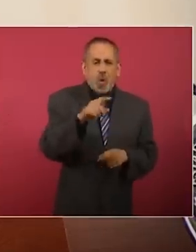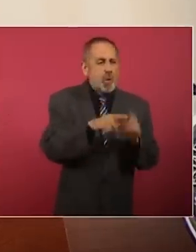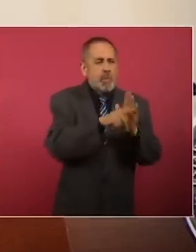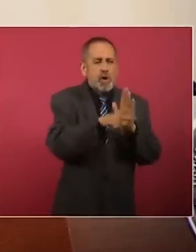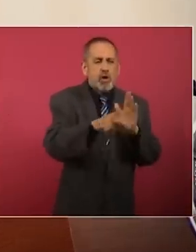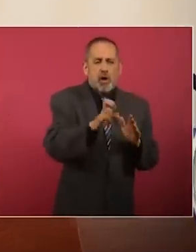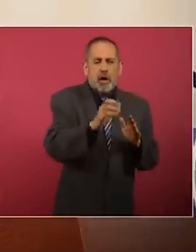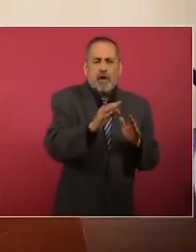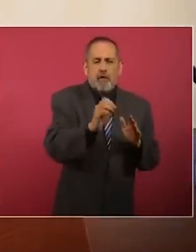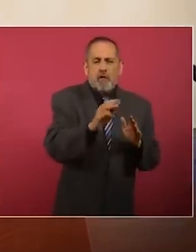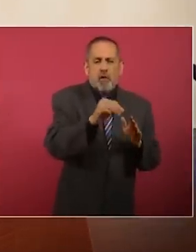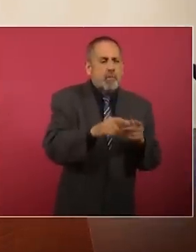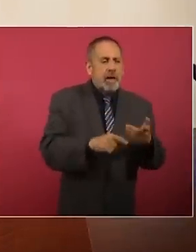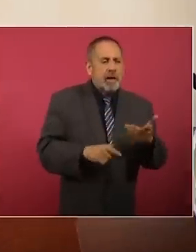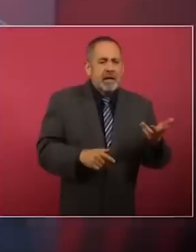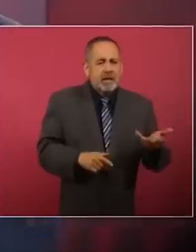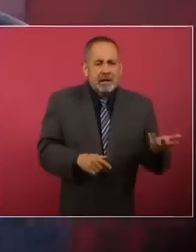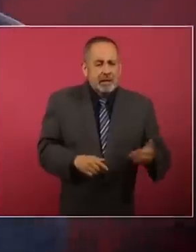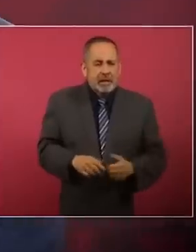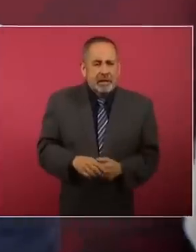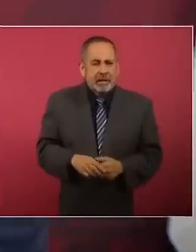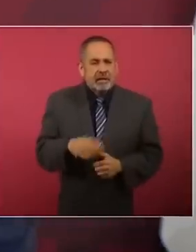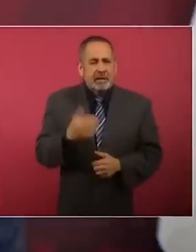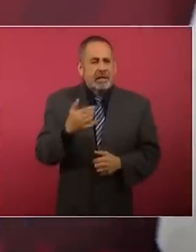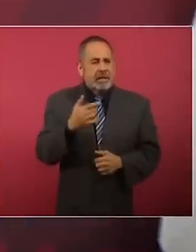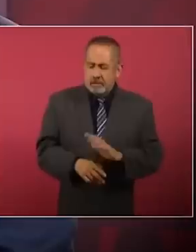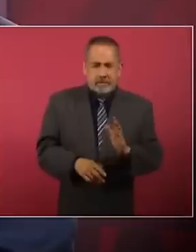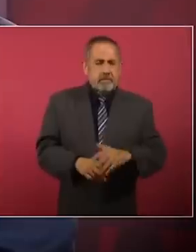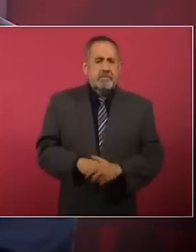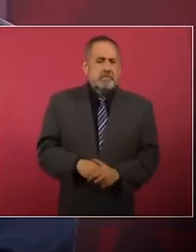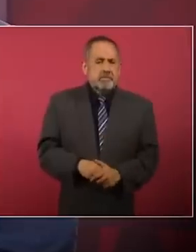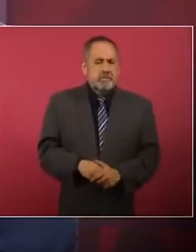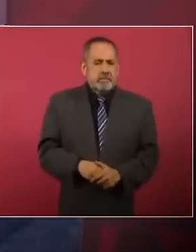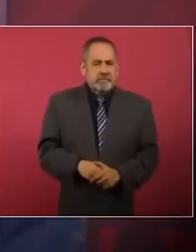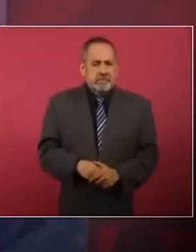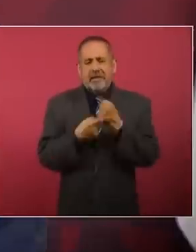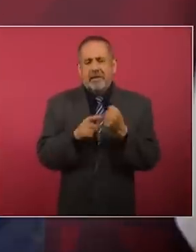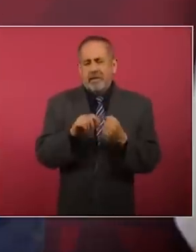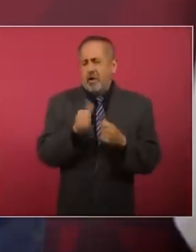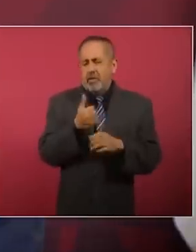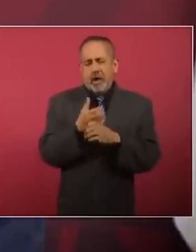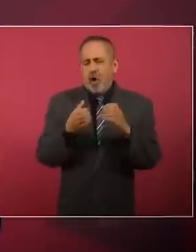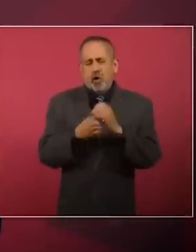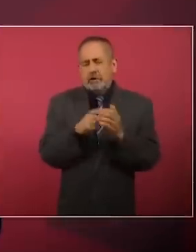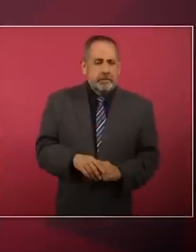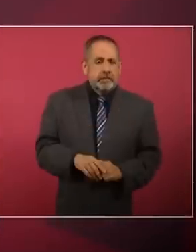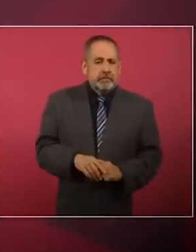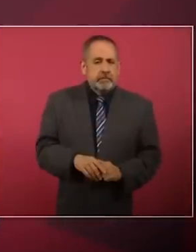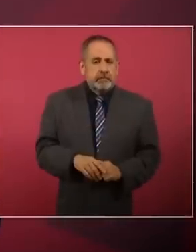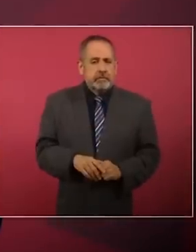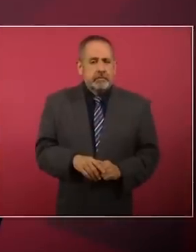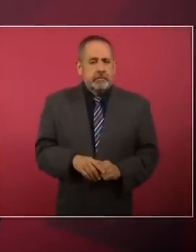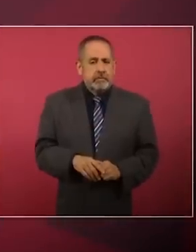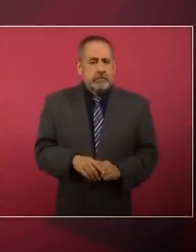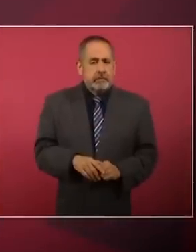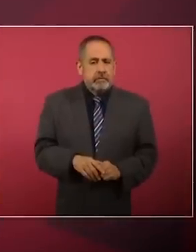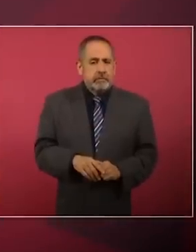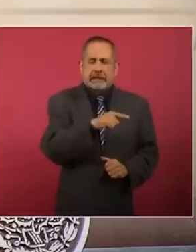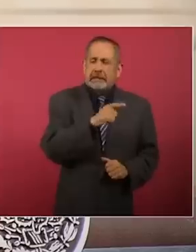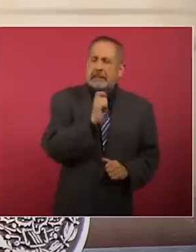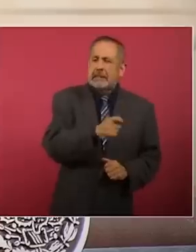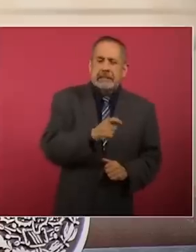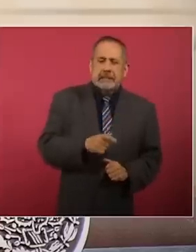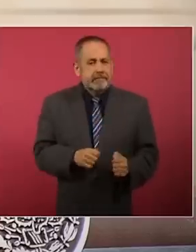periódico Reforma sí Y ese illi Ortiz son otras implicaciones no es el